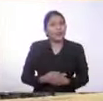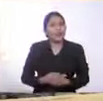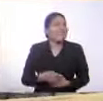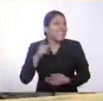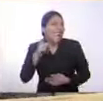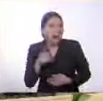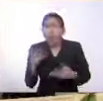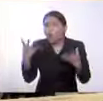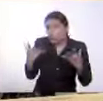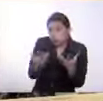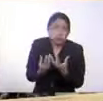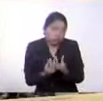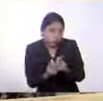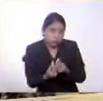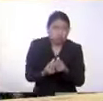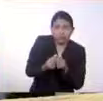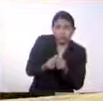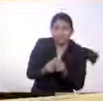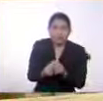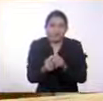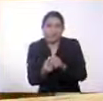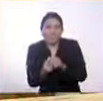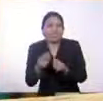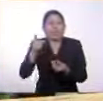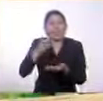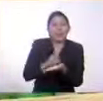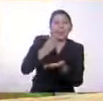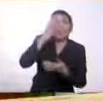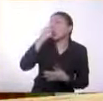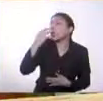tan escaso. ¡Coatí!